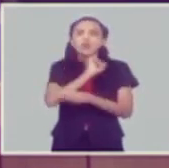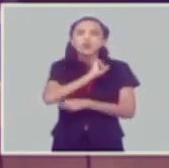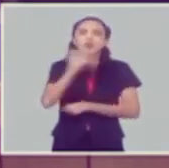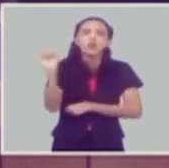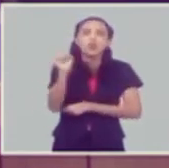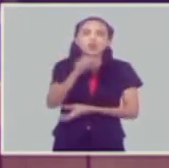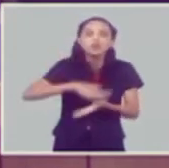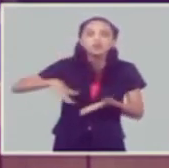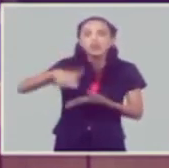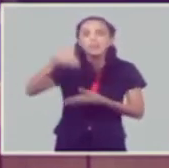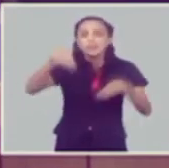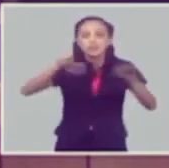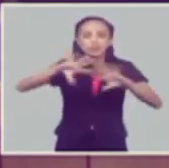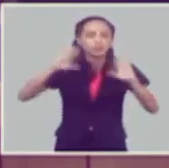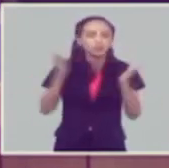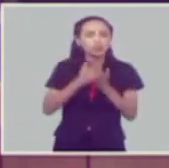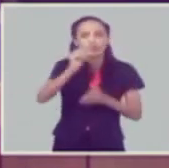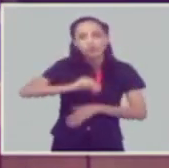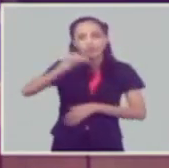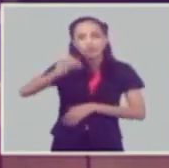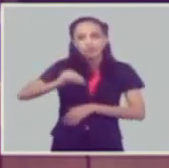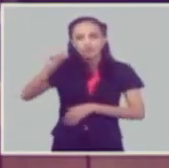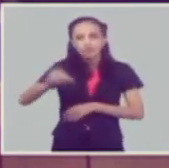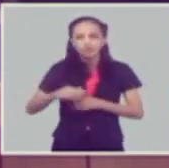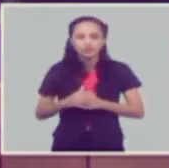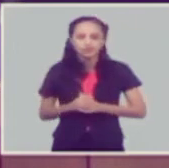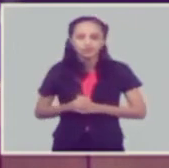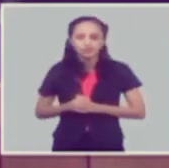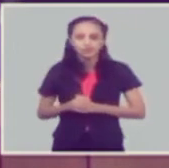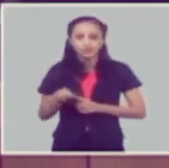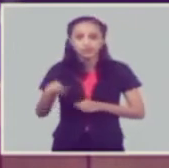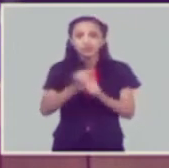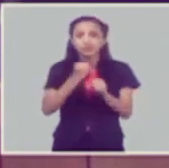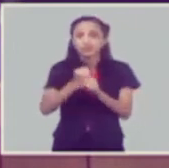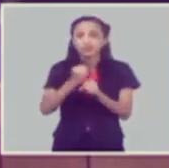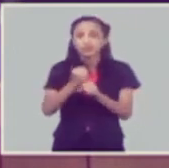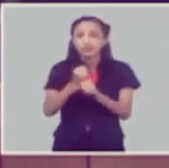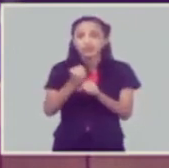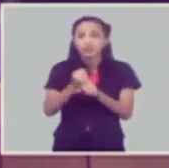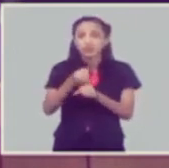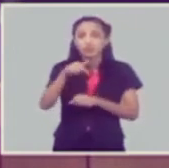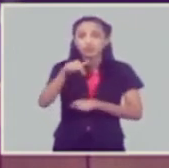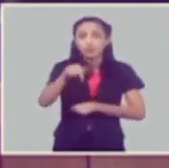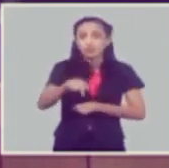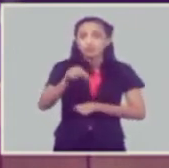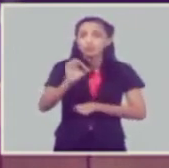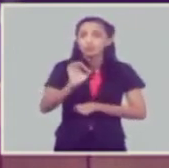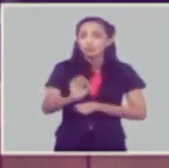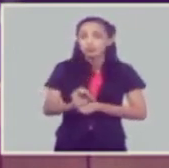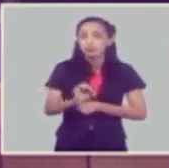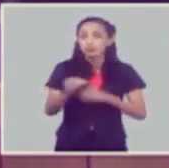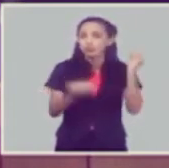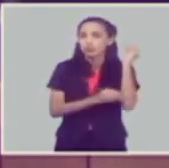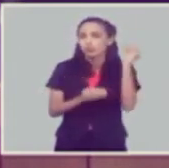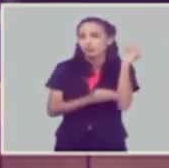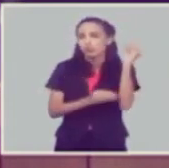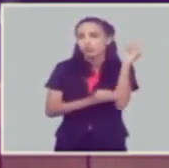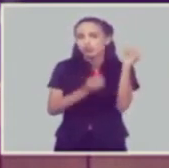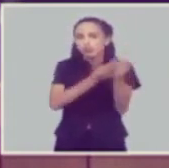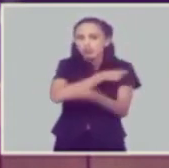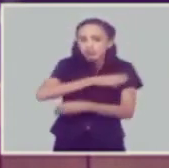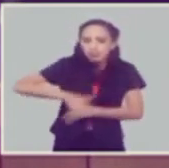participativa como la nuestra. Es la manifestación contemporánea de la efectividad del auténtico poder popular.